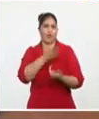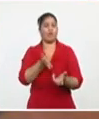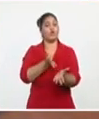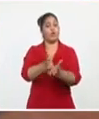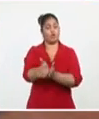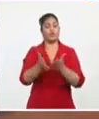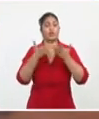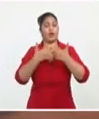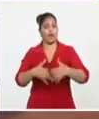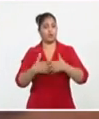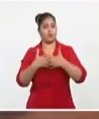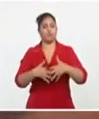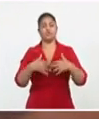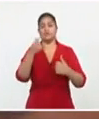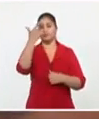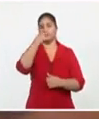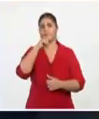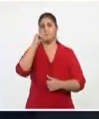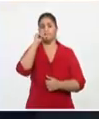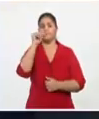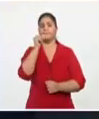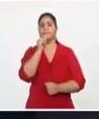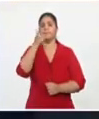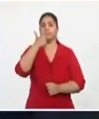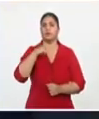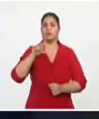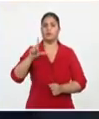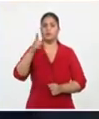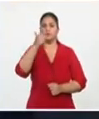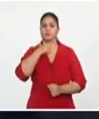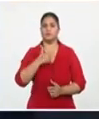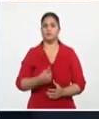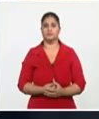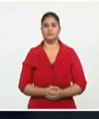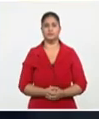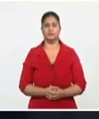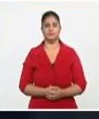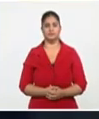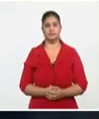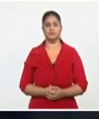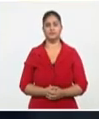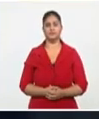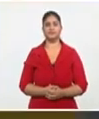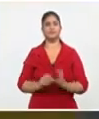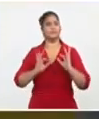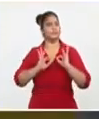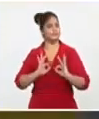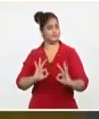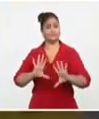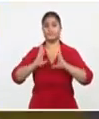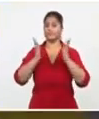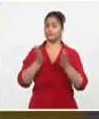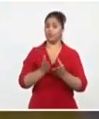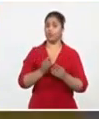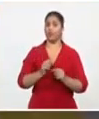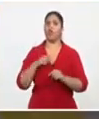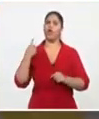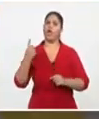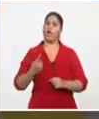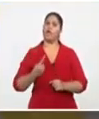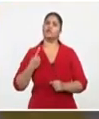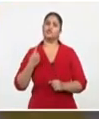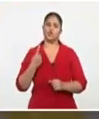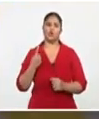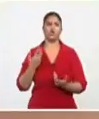en esta área de salud. Todo lo que tiene que ver con la persona le interesa al párroco. Y entonces uno muy humildemente se hace